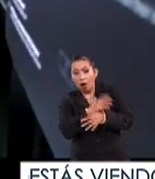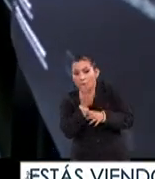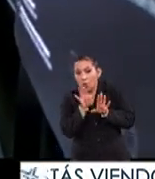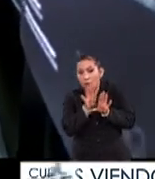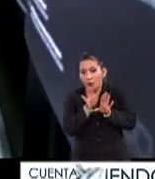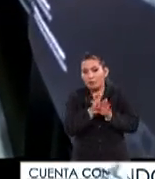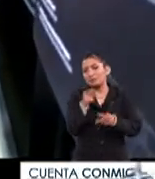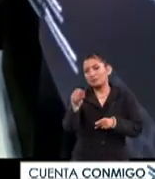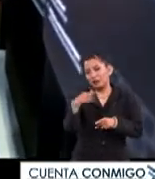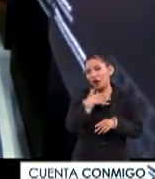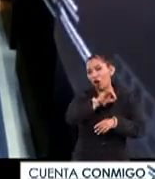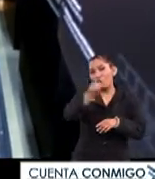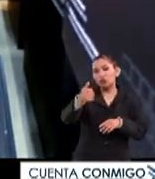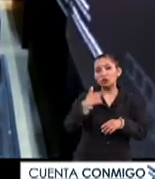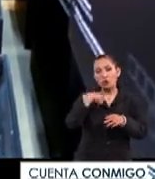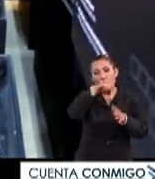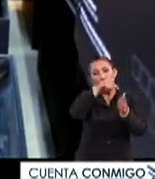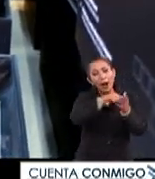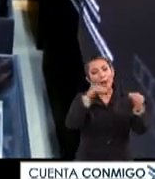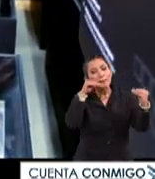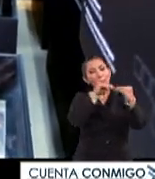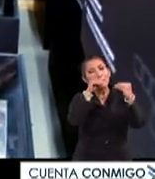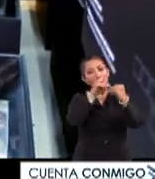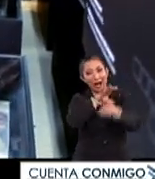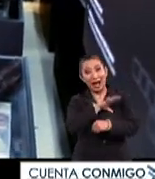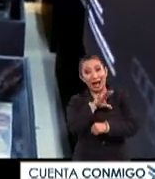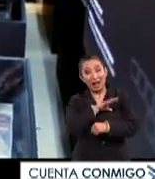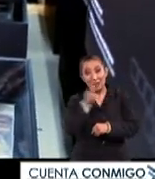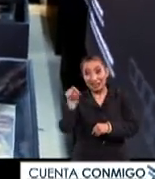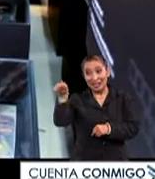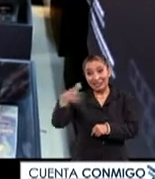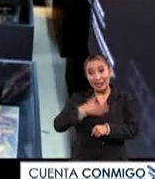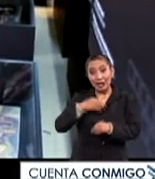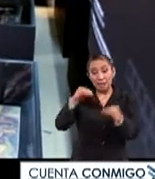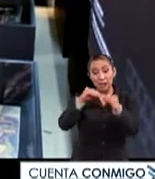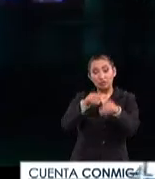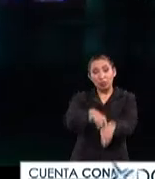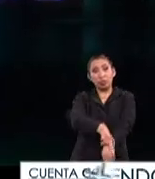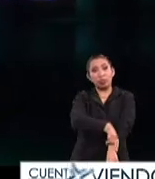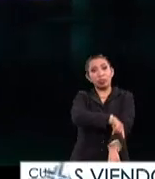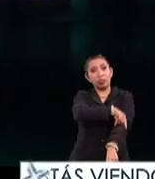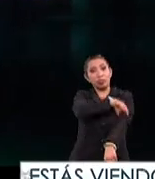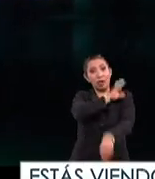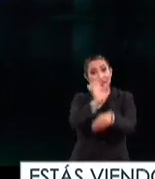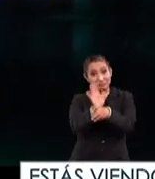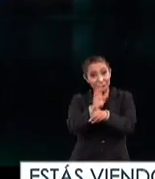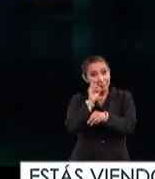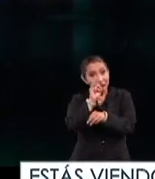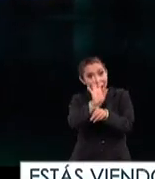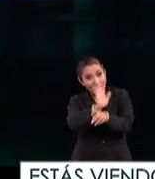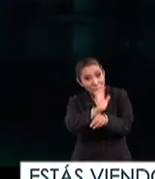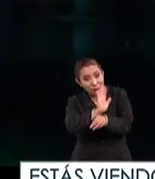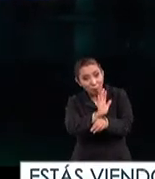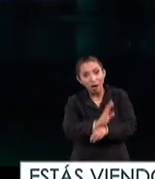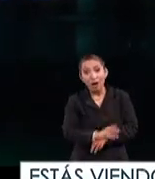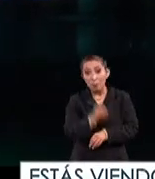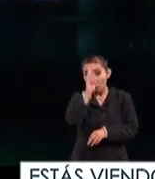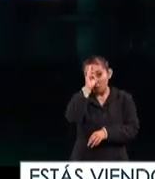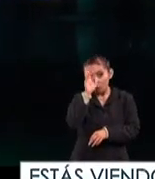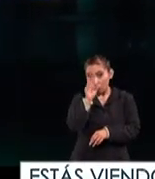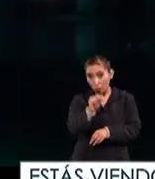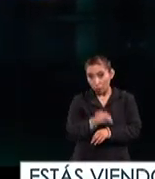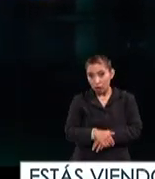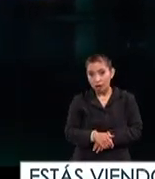ejemplo, tenemos también la cabina de los besos. Entonces, en ¿Es ese cierto entonces, que él tiene el beso más largo en la historia del cine? así es. ¿Pero no estaba prohibido